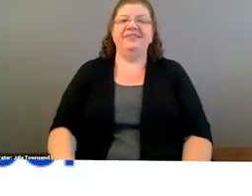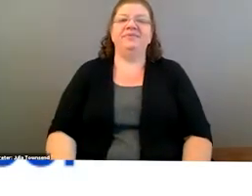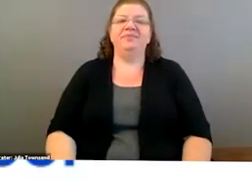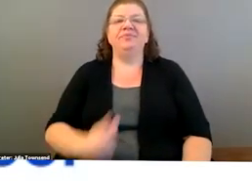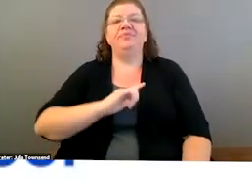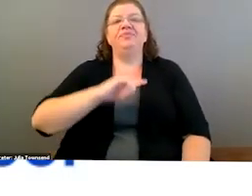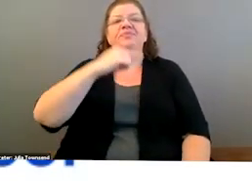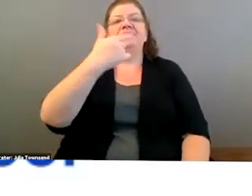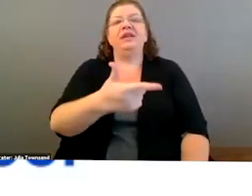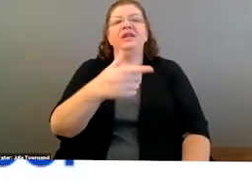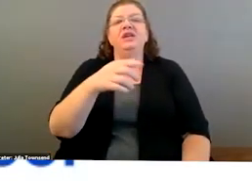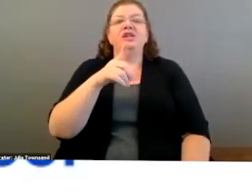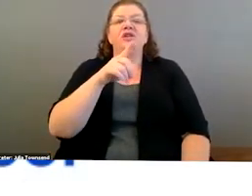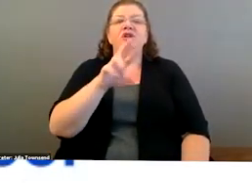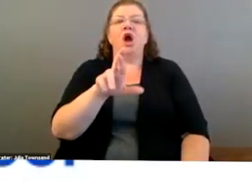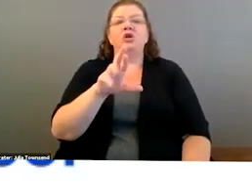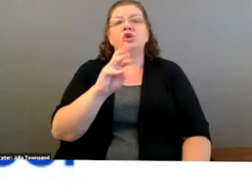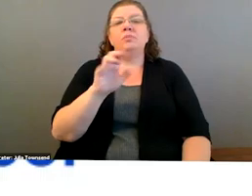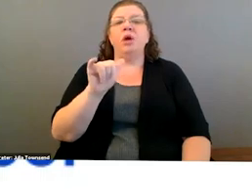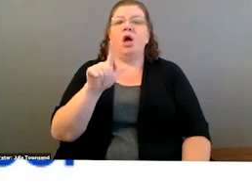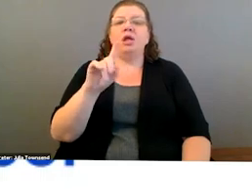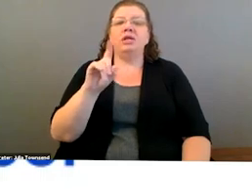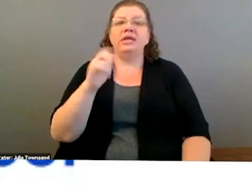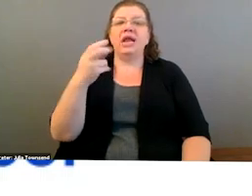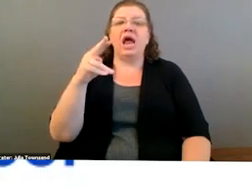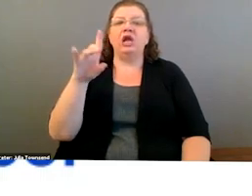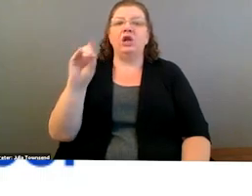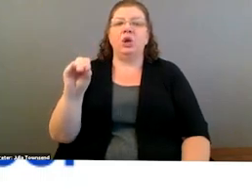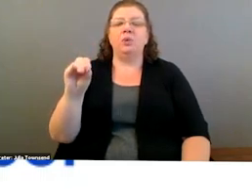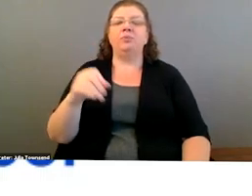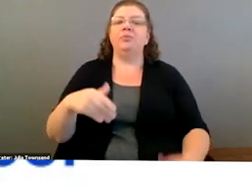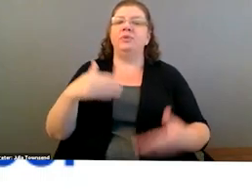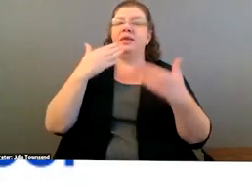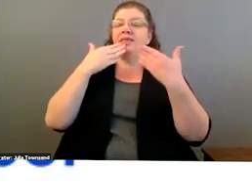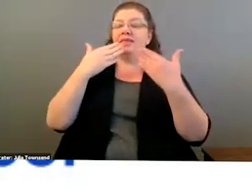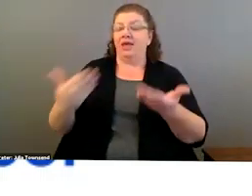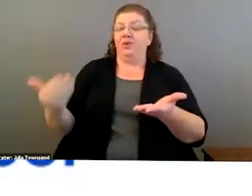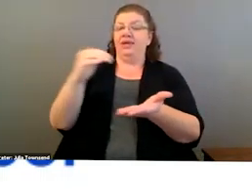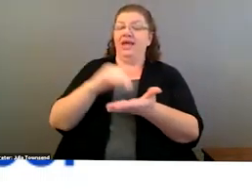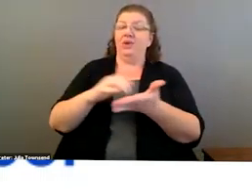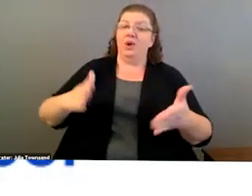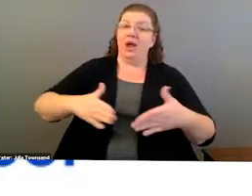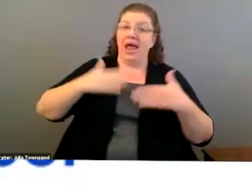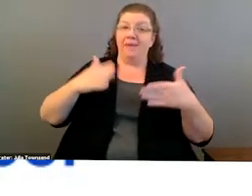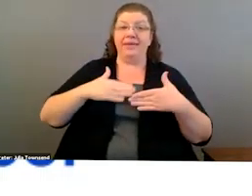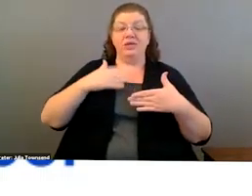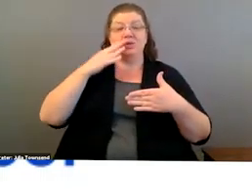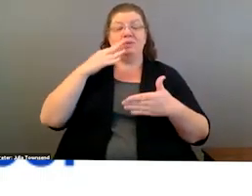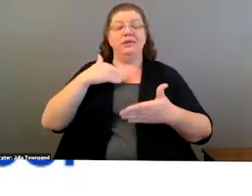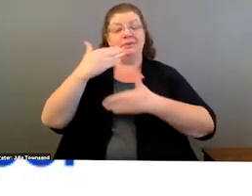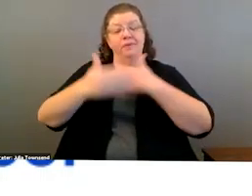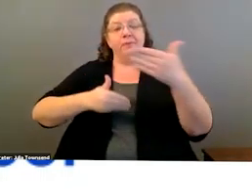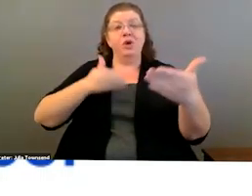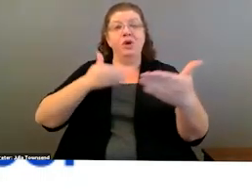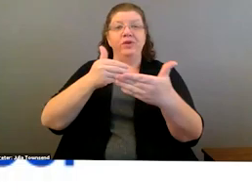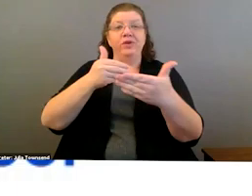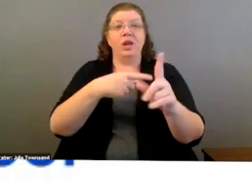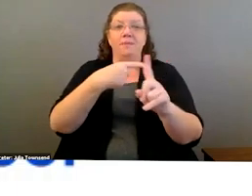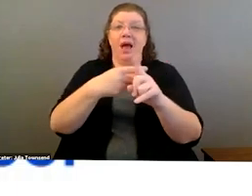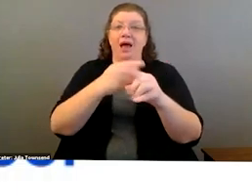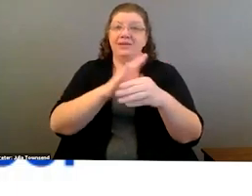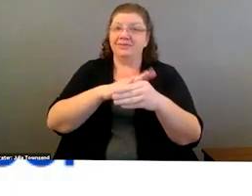si le voy a hacer la palabra a la doctora maldonado muchísimas gracias y una vez más estamos contentos